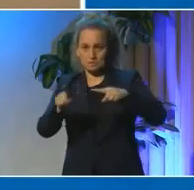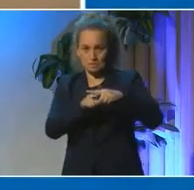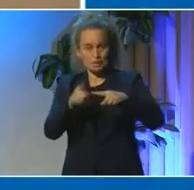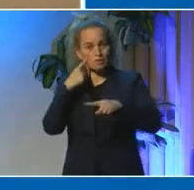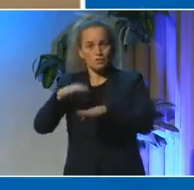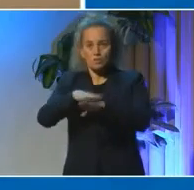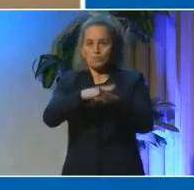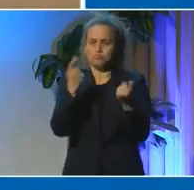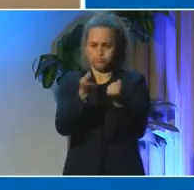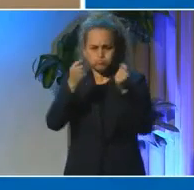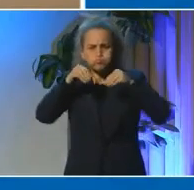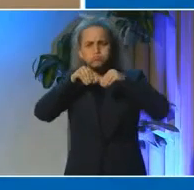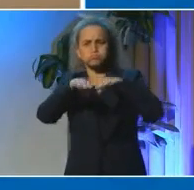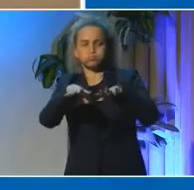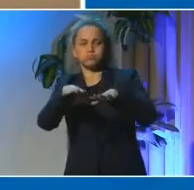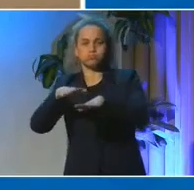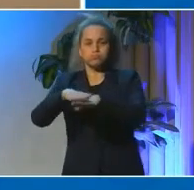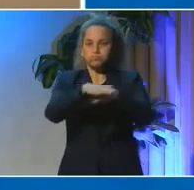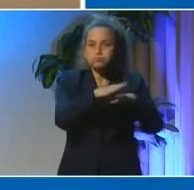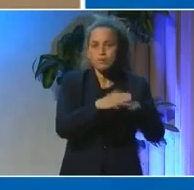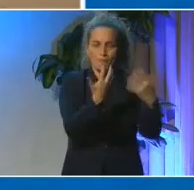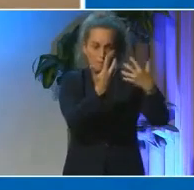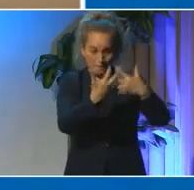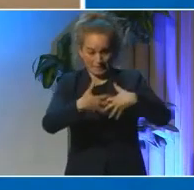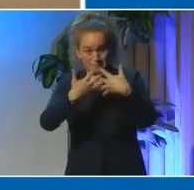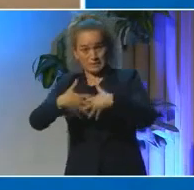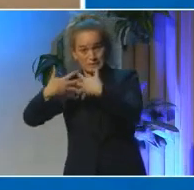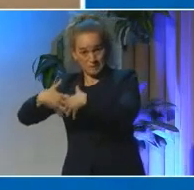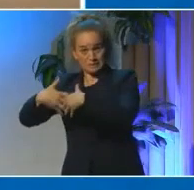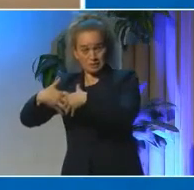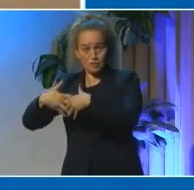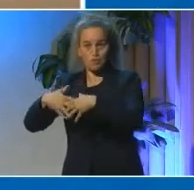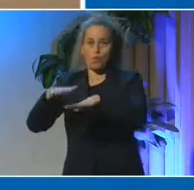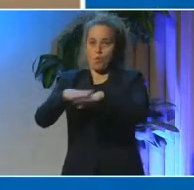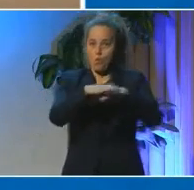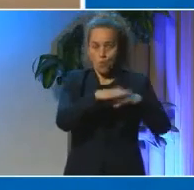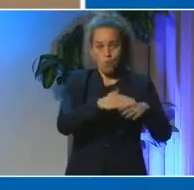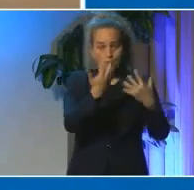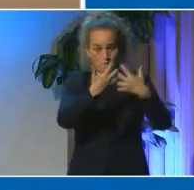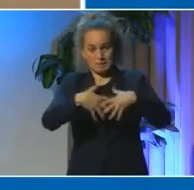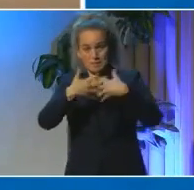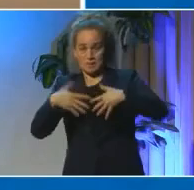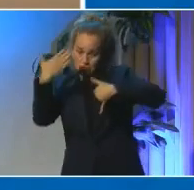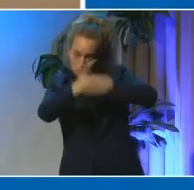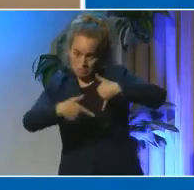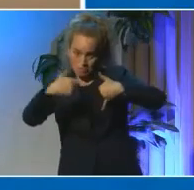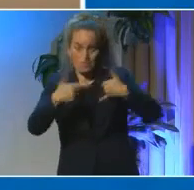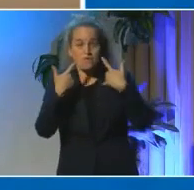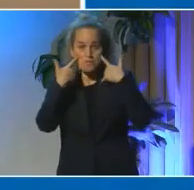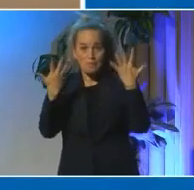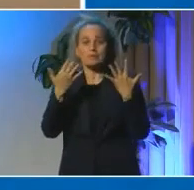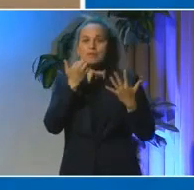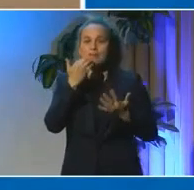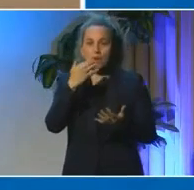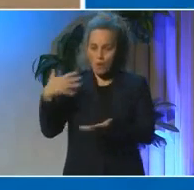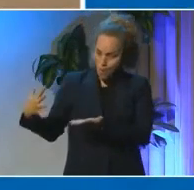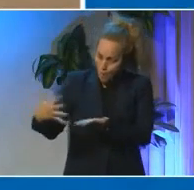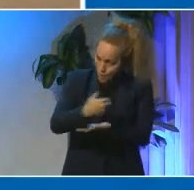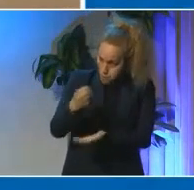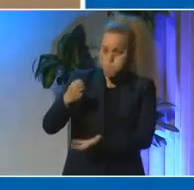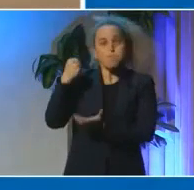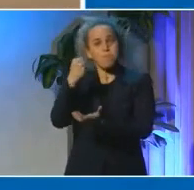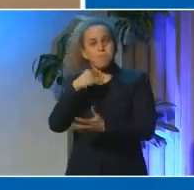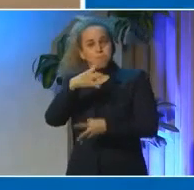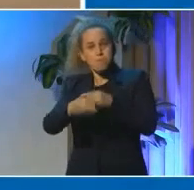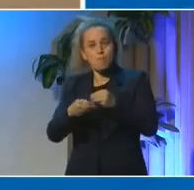poder publicar no solo las compañías más grandes de este país en términos de sus ingresos sino